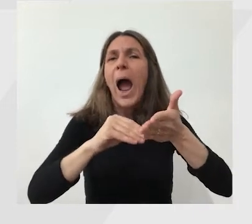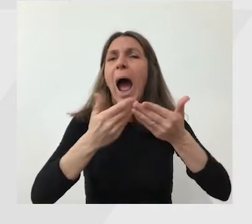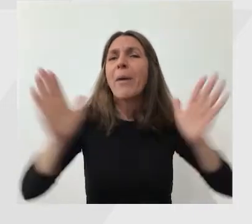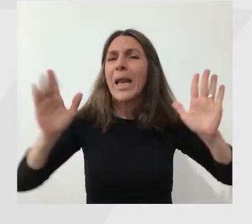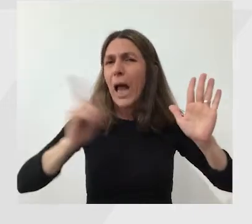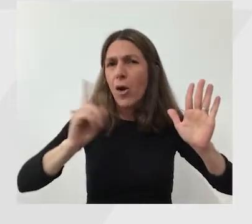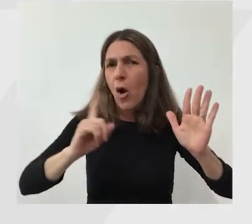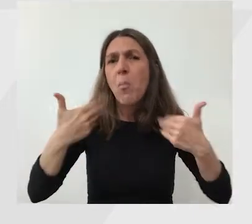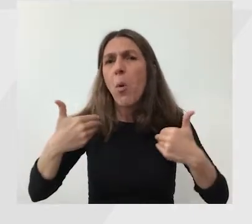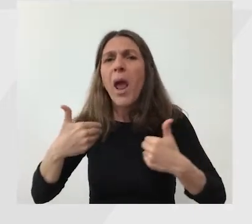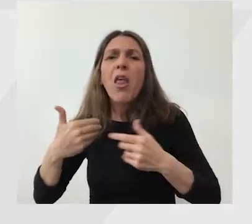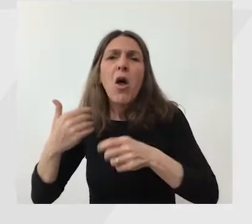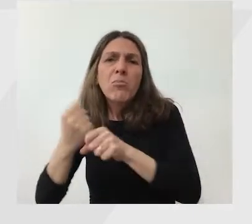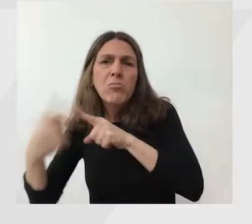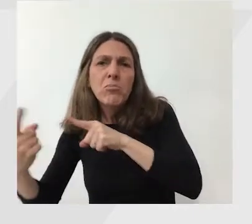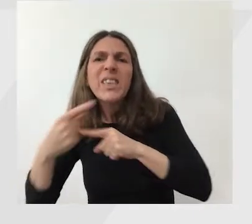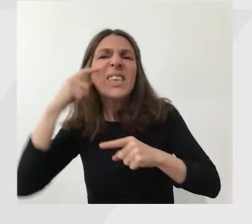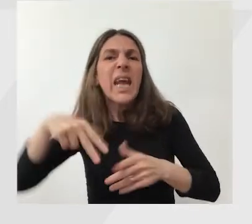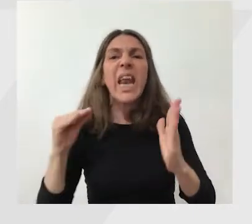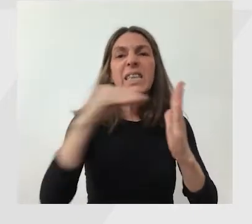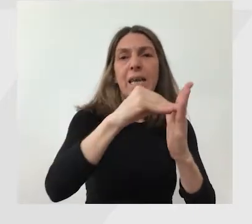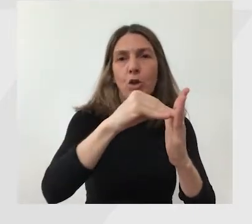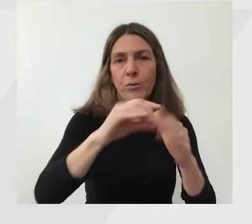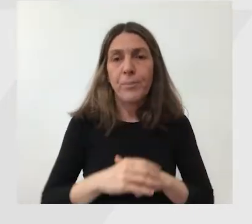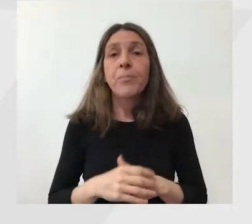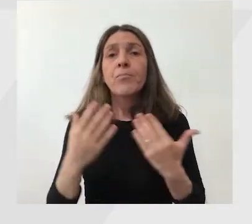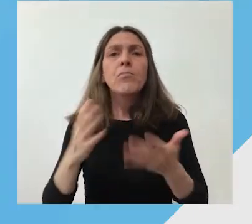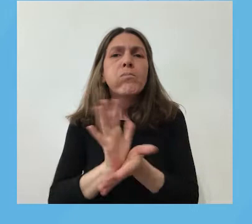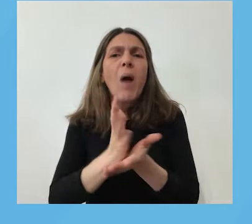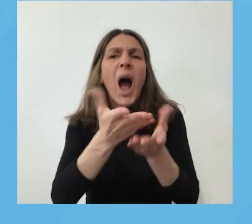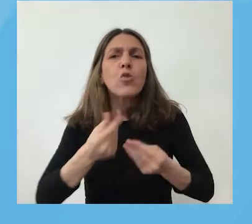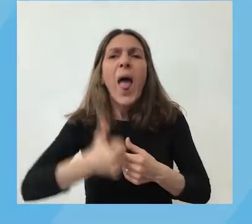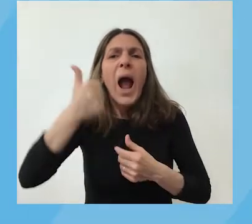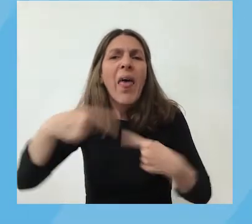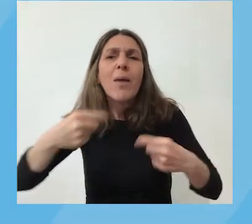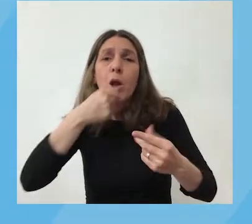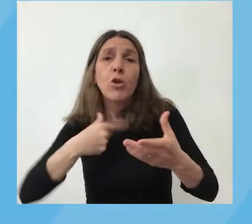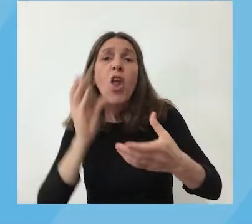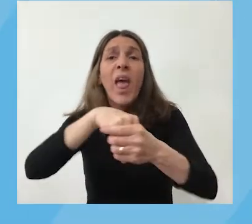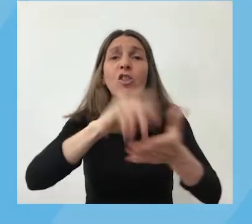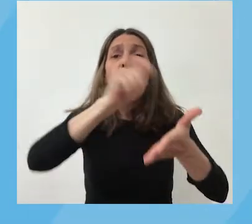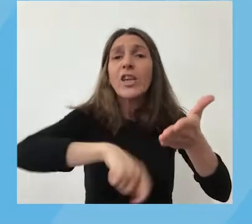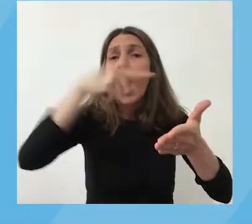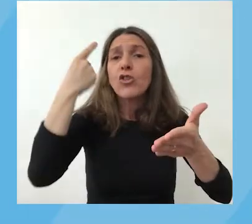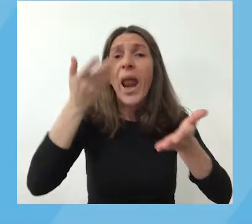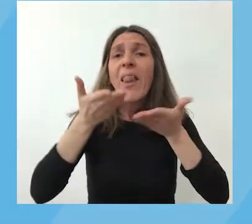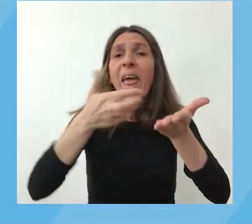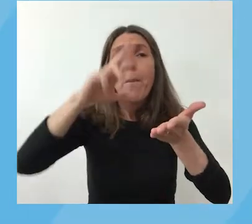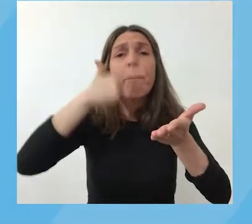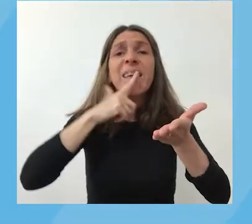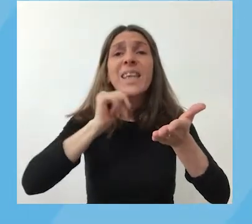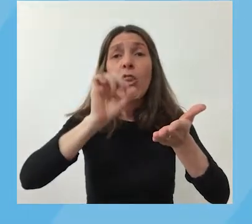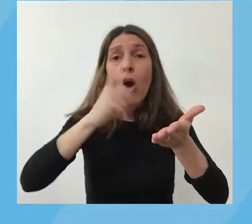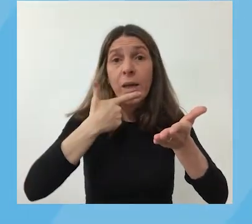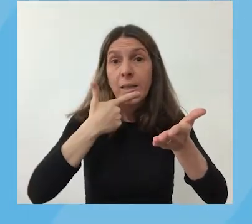los prestadores pueden funcionar regularmente sin estar inscritos en el mismo cuál es el beneficio de formar parte del registro nacional